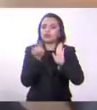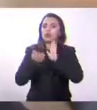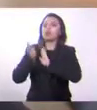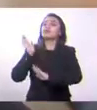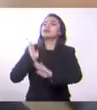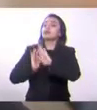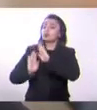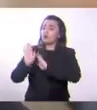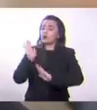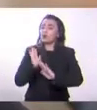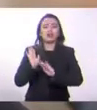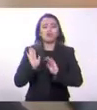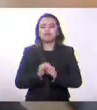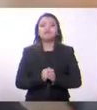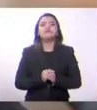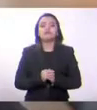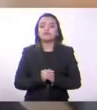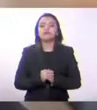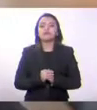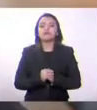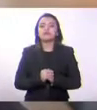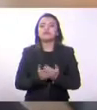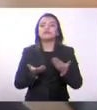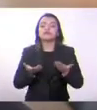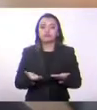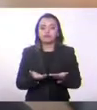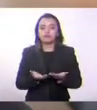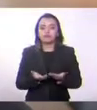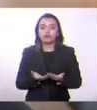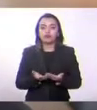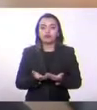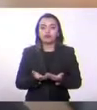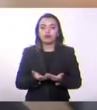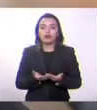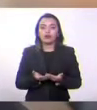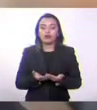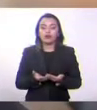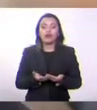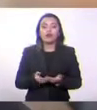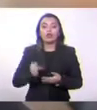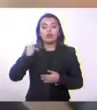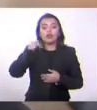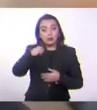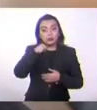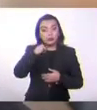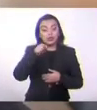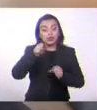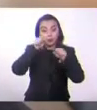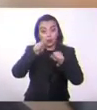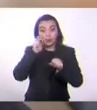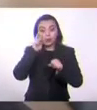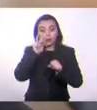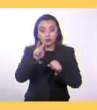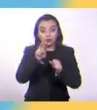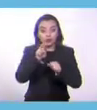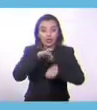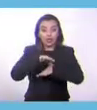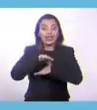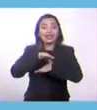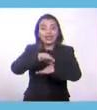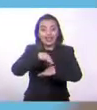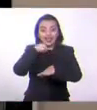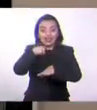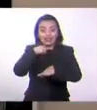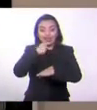quisimos aprovechar esta biografía para que vieran las particularidades que presenta como un texto expositivo.